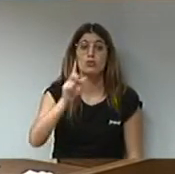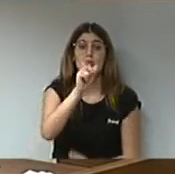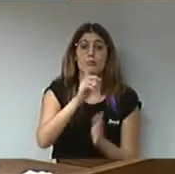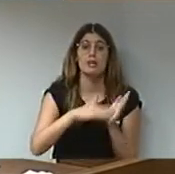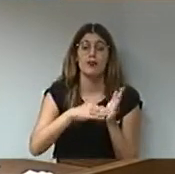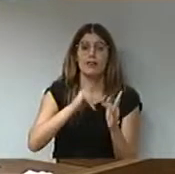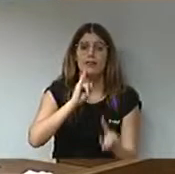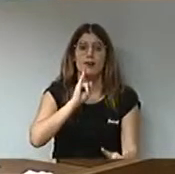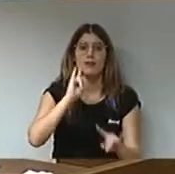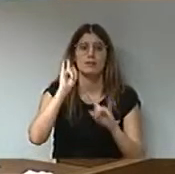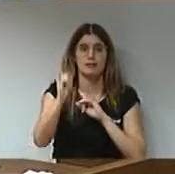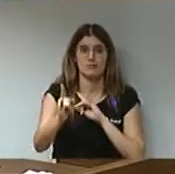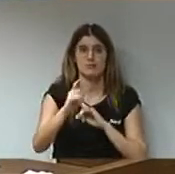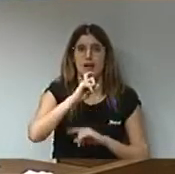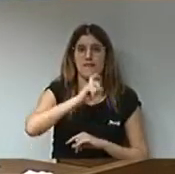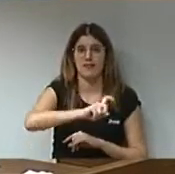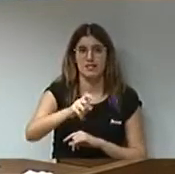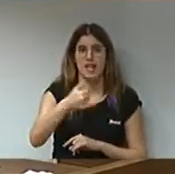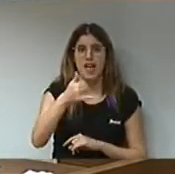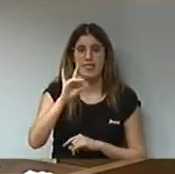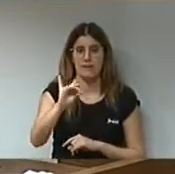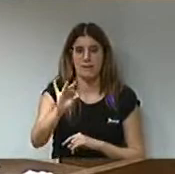Adif. És la seva responsabilitat.